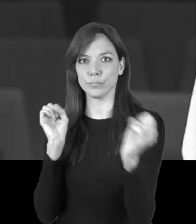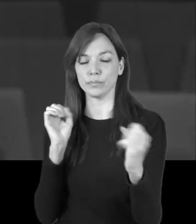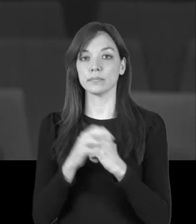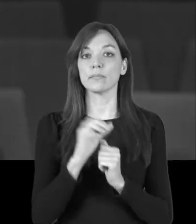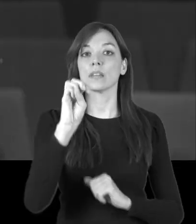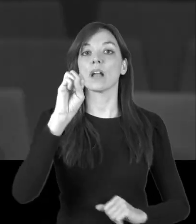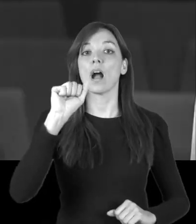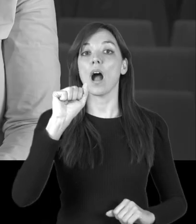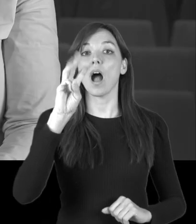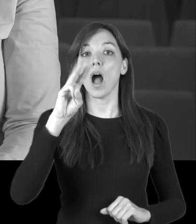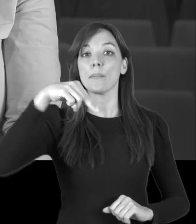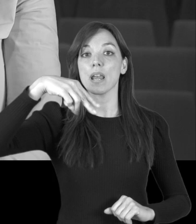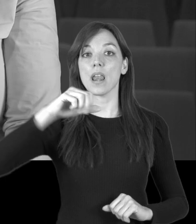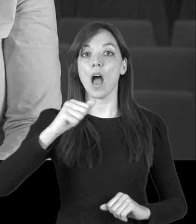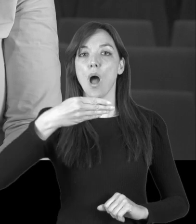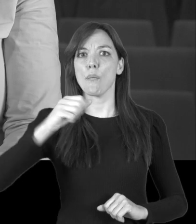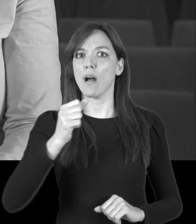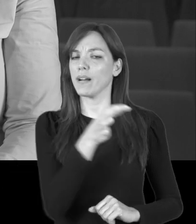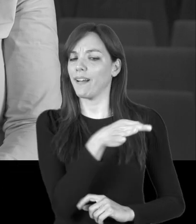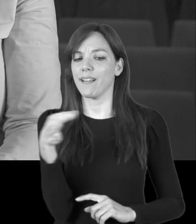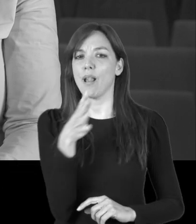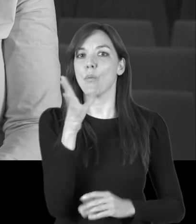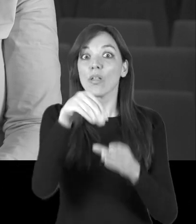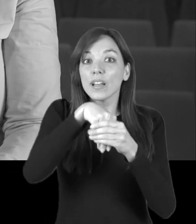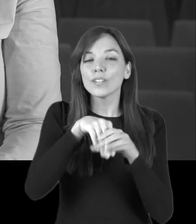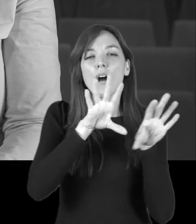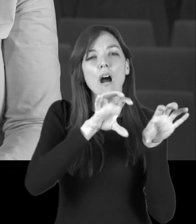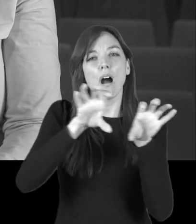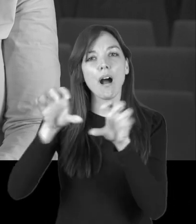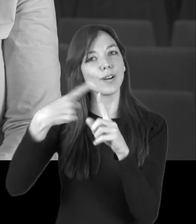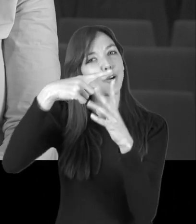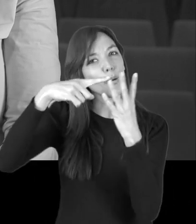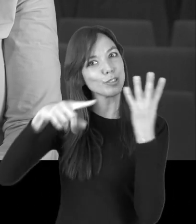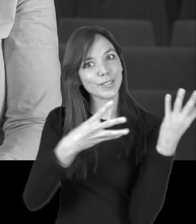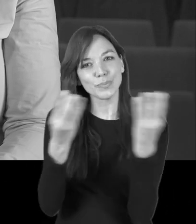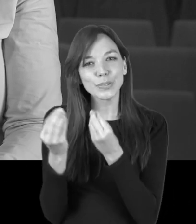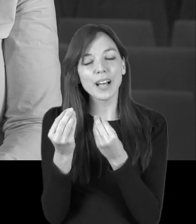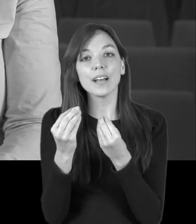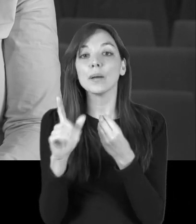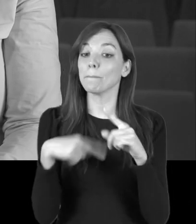discapacidad. Arnava es genial porque ahí aprendes un montonazo de cosas y